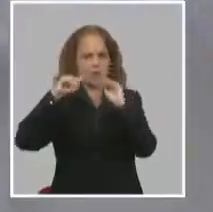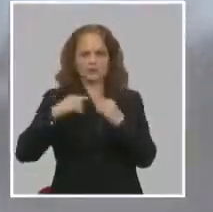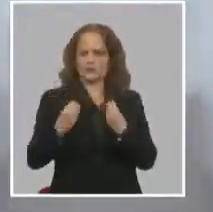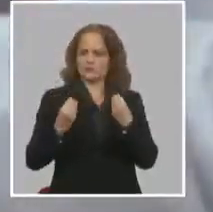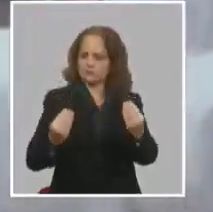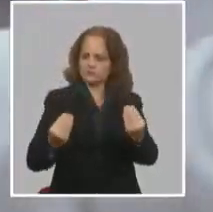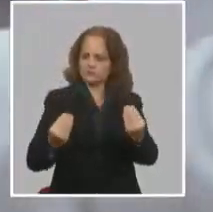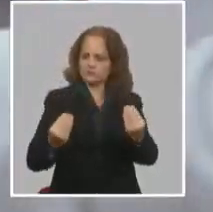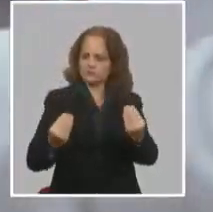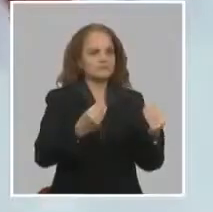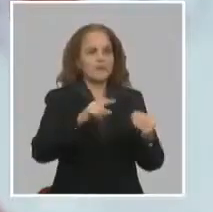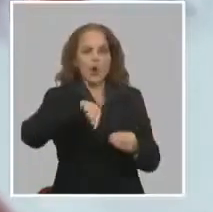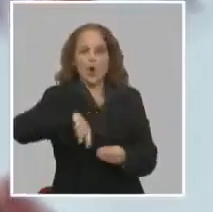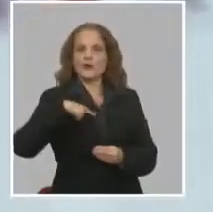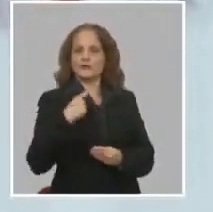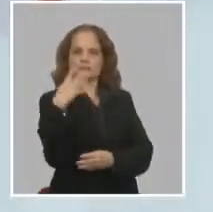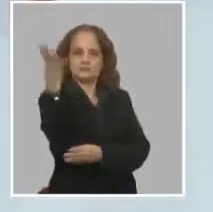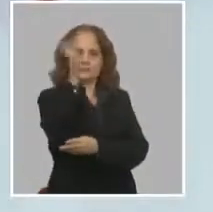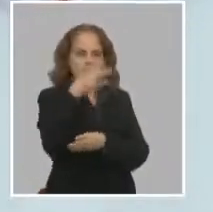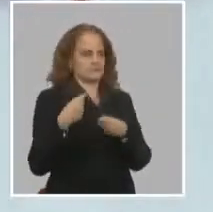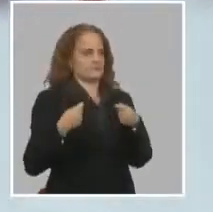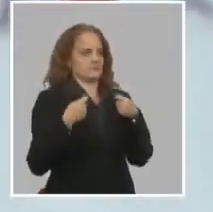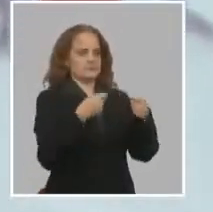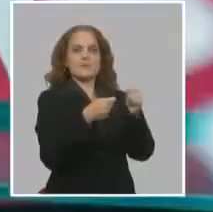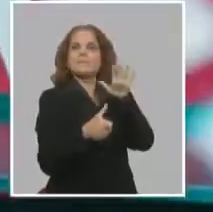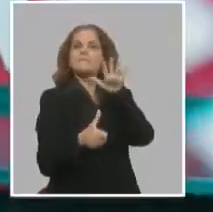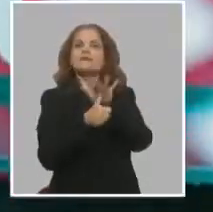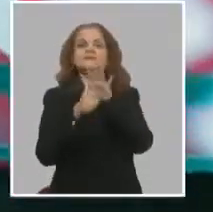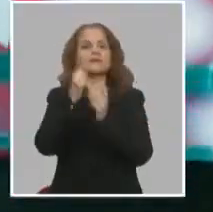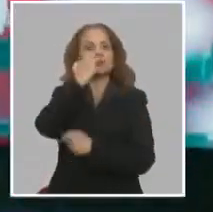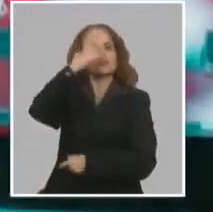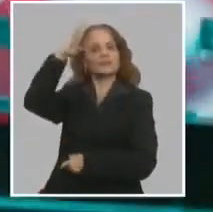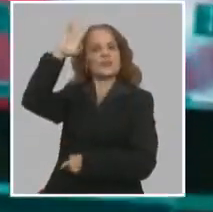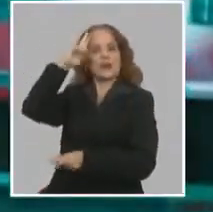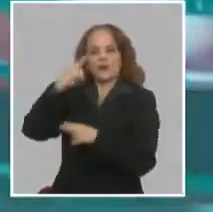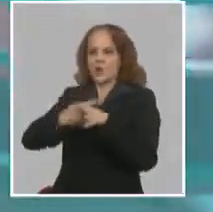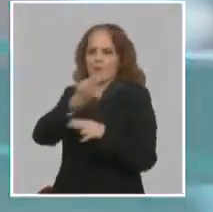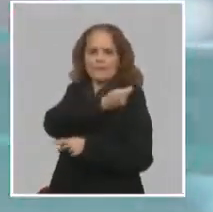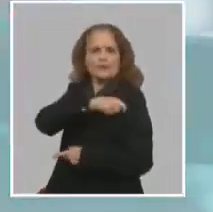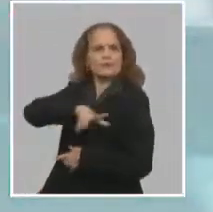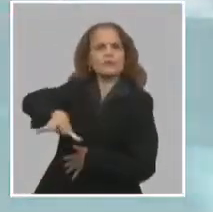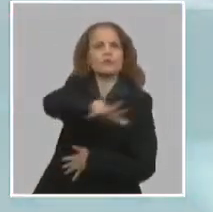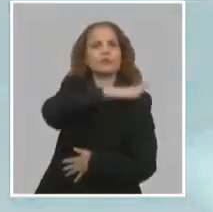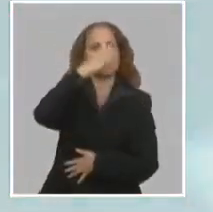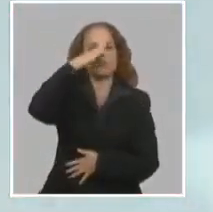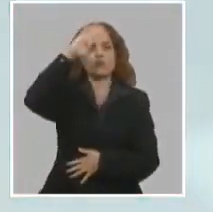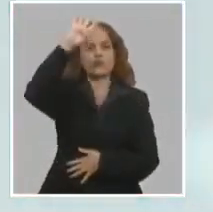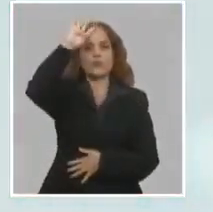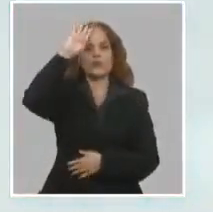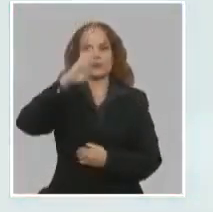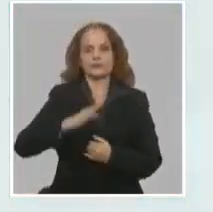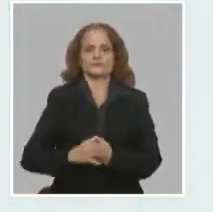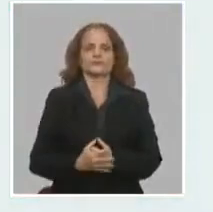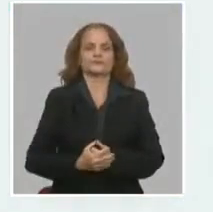entregando a nuestro presidente, Miguel Mario Díaz-Canel Bermúdez, en nombre del pueblo de Cuba.